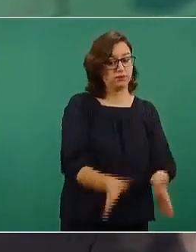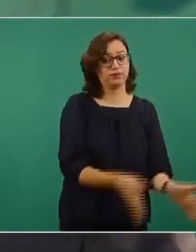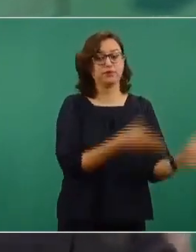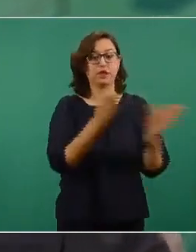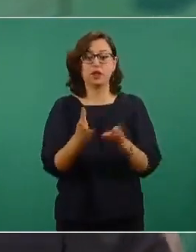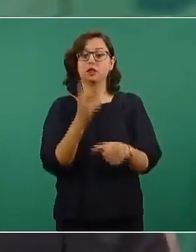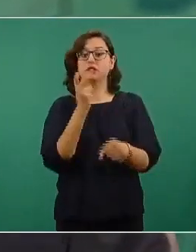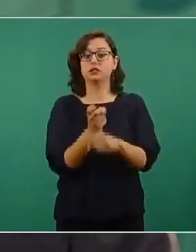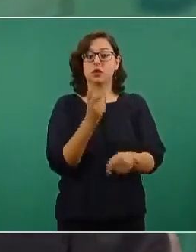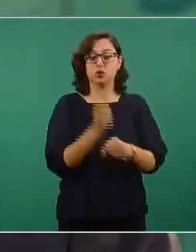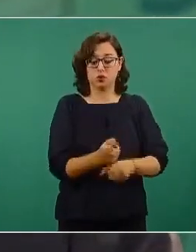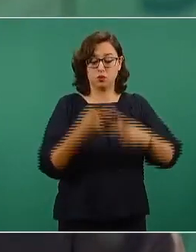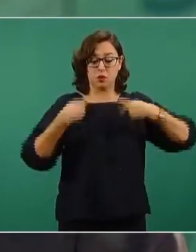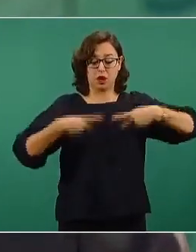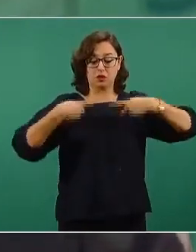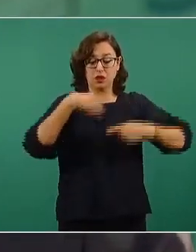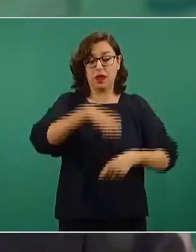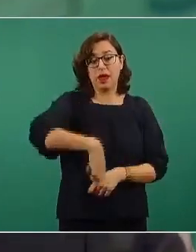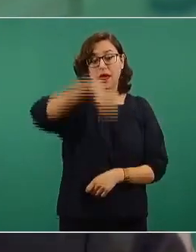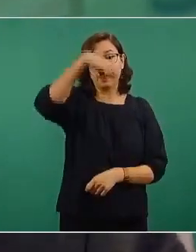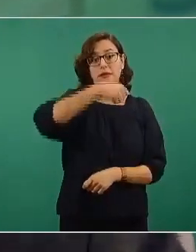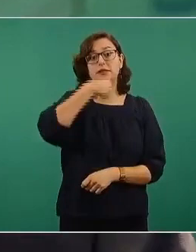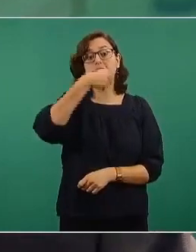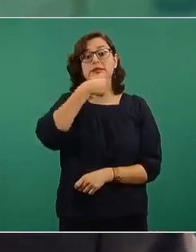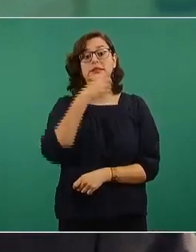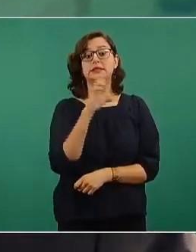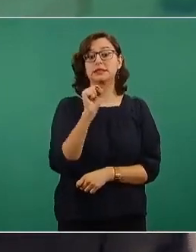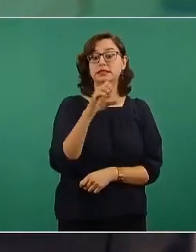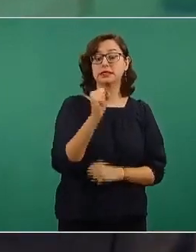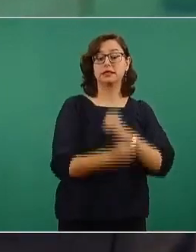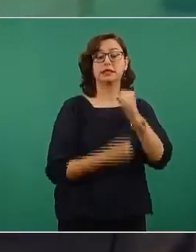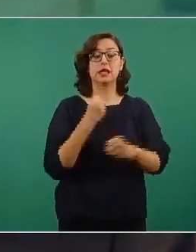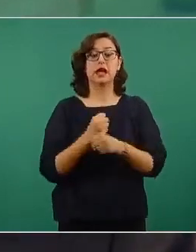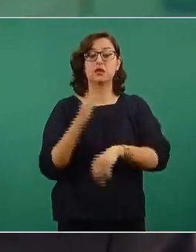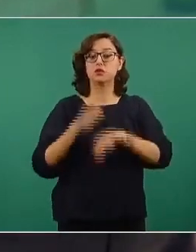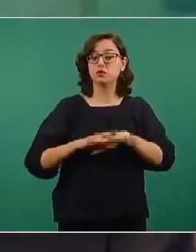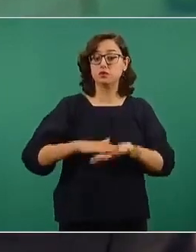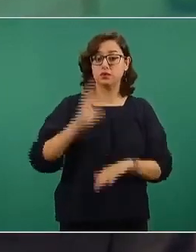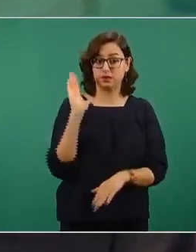son los adultos mayores de 60 en adelante,